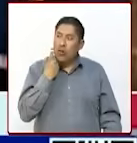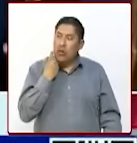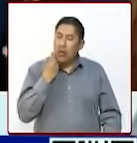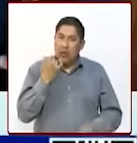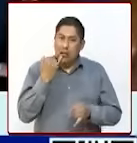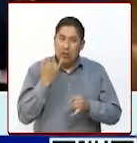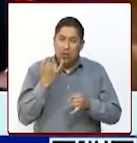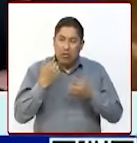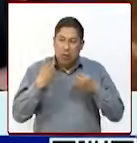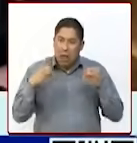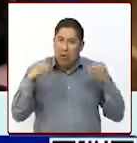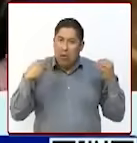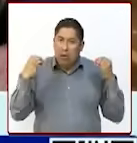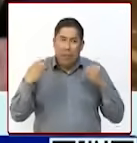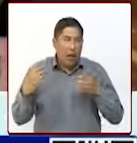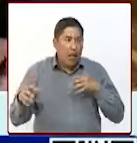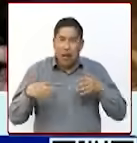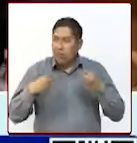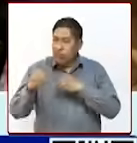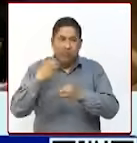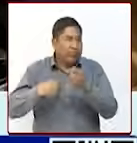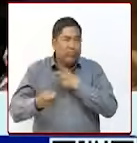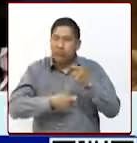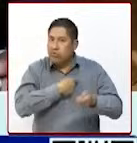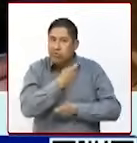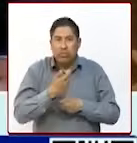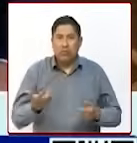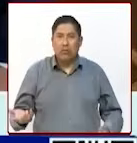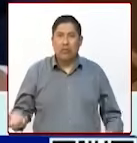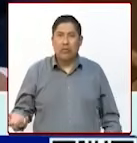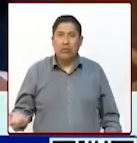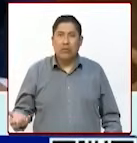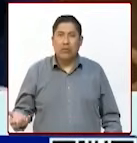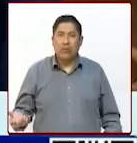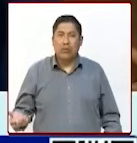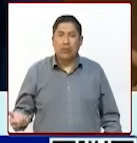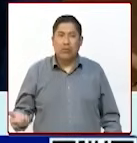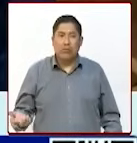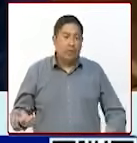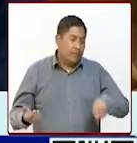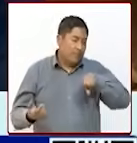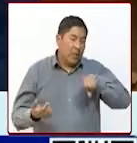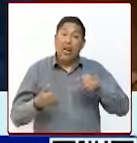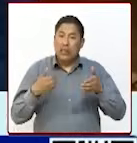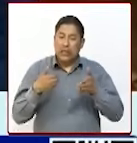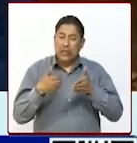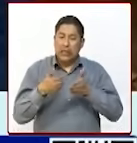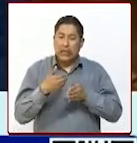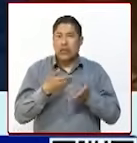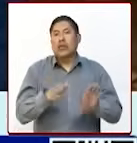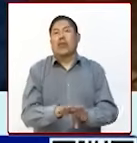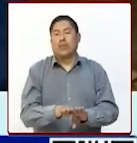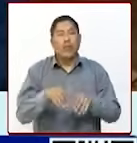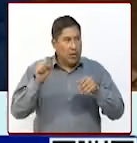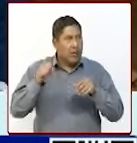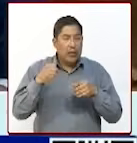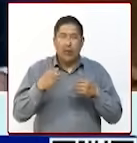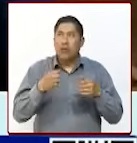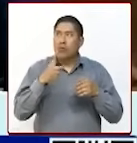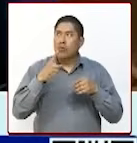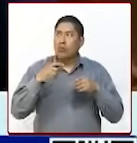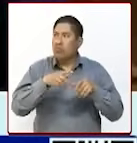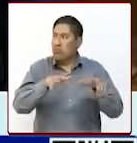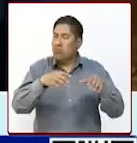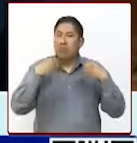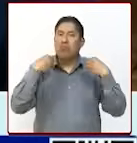Adelante. Al aire. Así es, en este momento nos encontramos en el mercado de Abasto, lugar